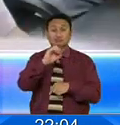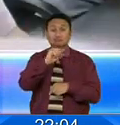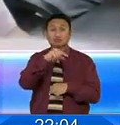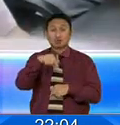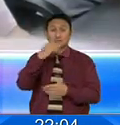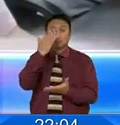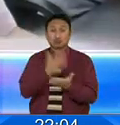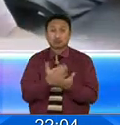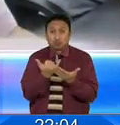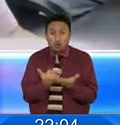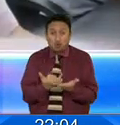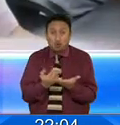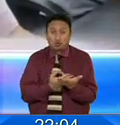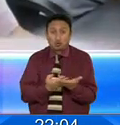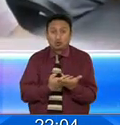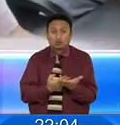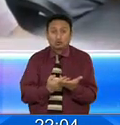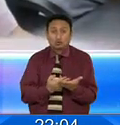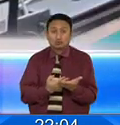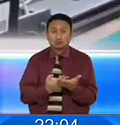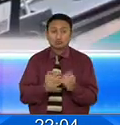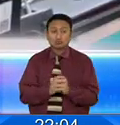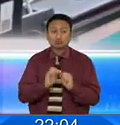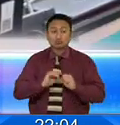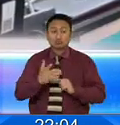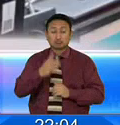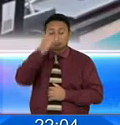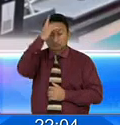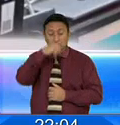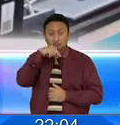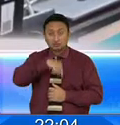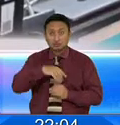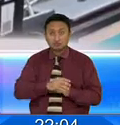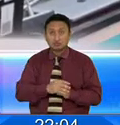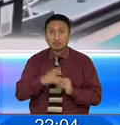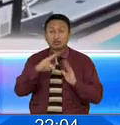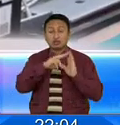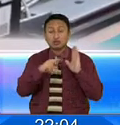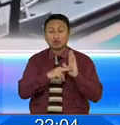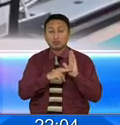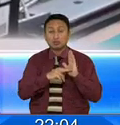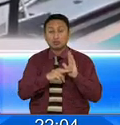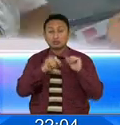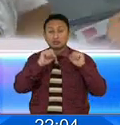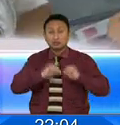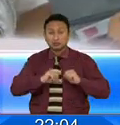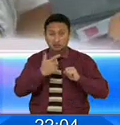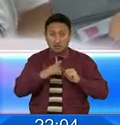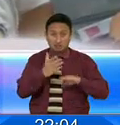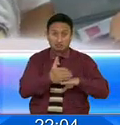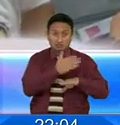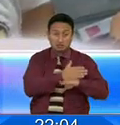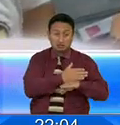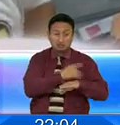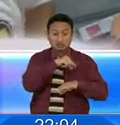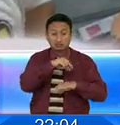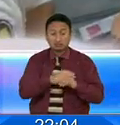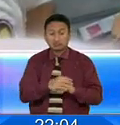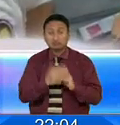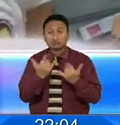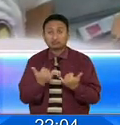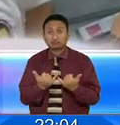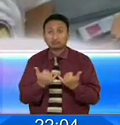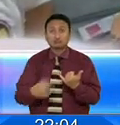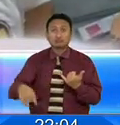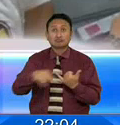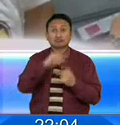sesionó la tarde del lunes, donde se resolvió continuar con las restricciones establecidas y realizar operativos para que se